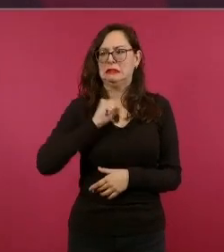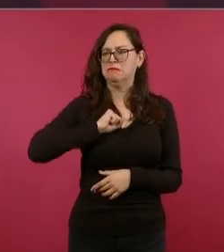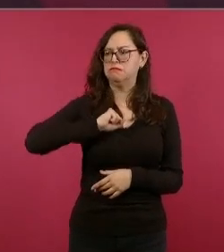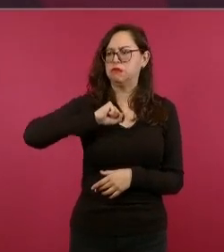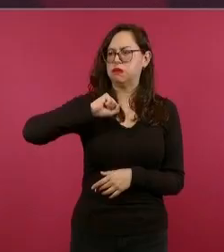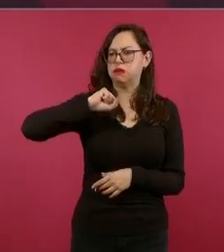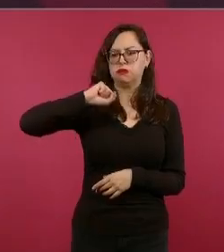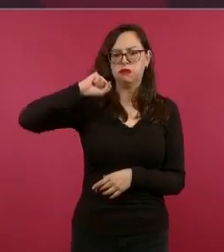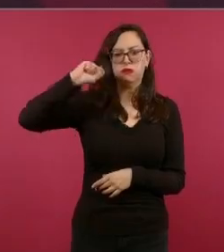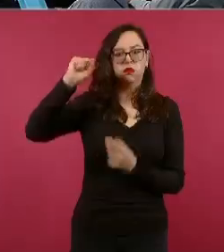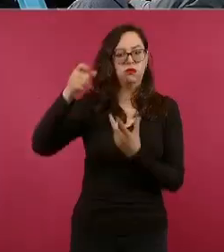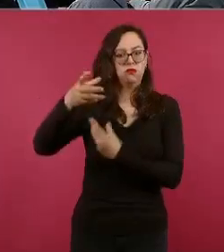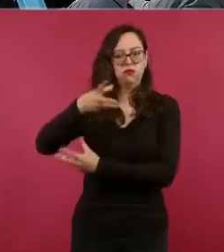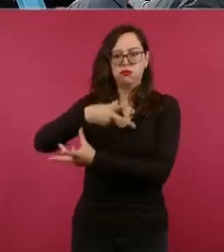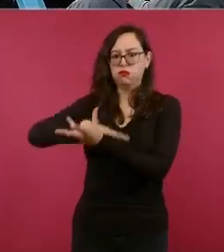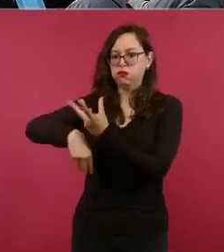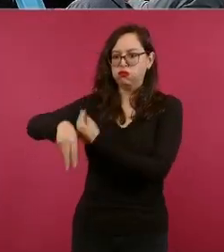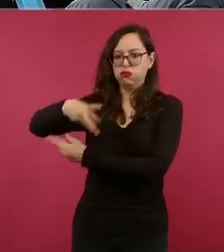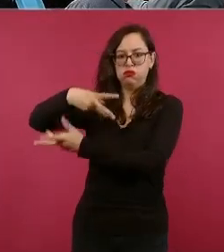hacia